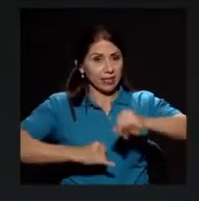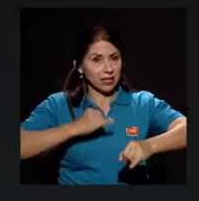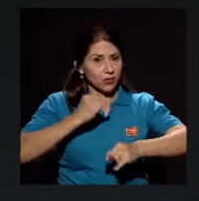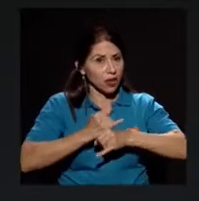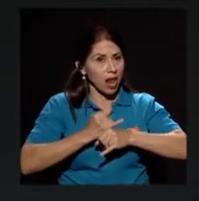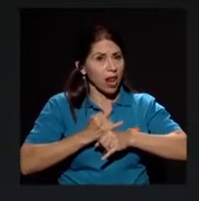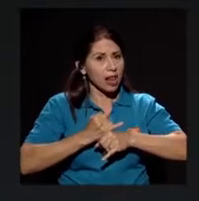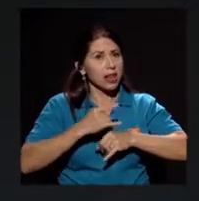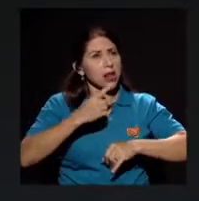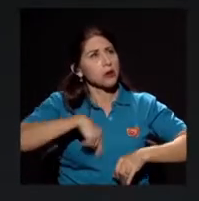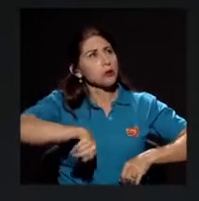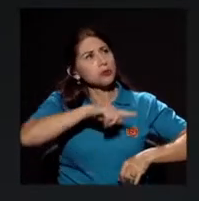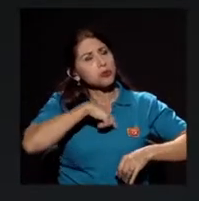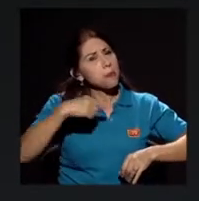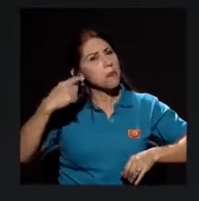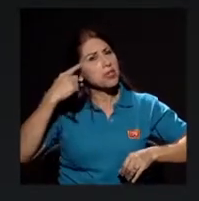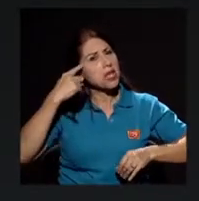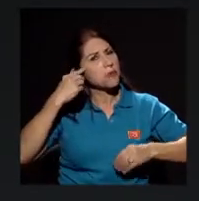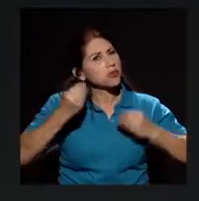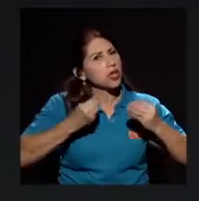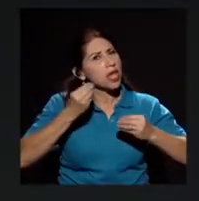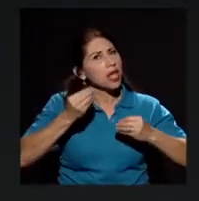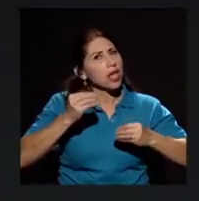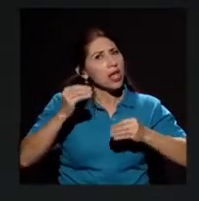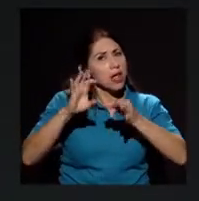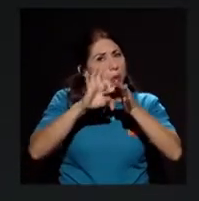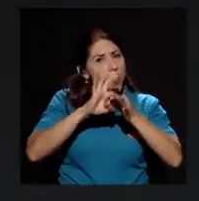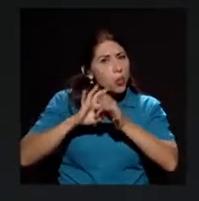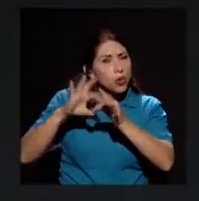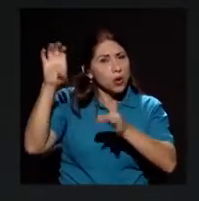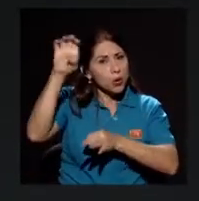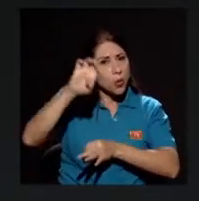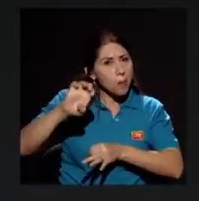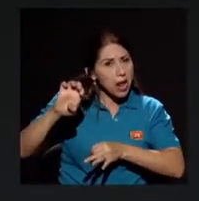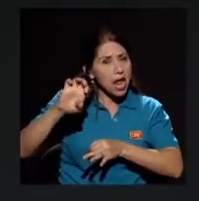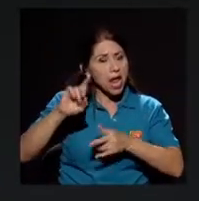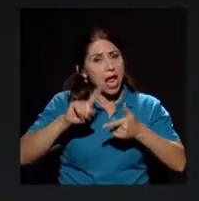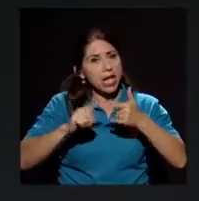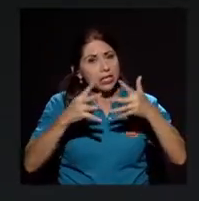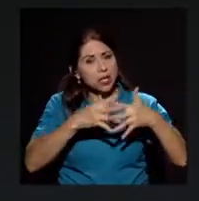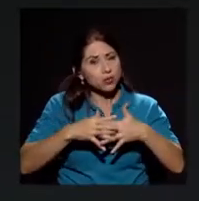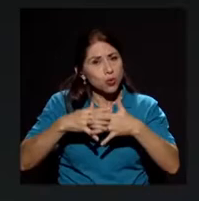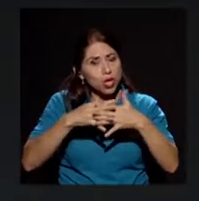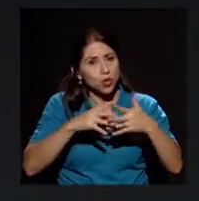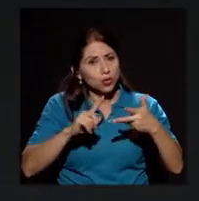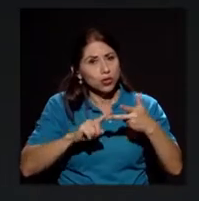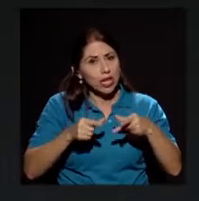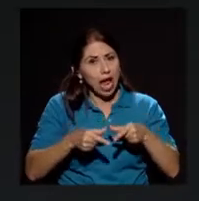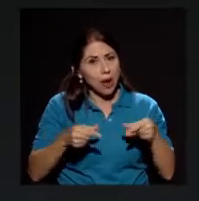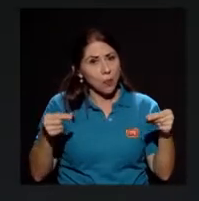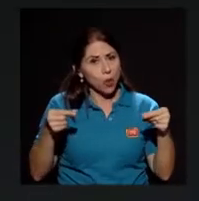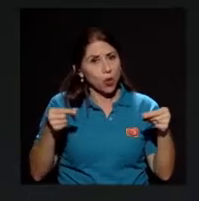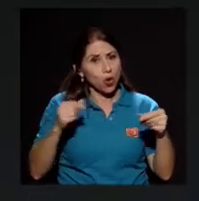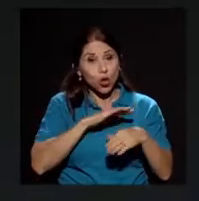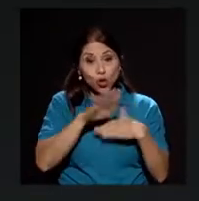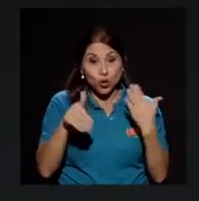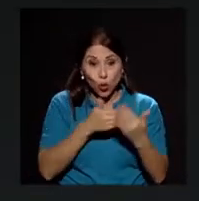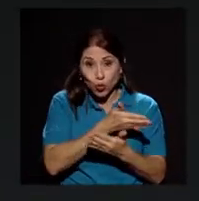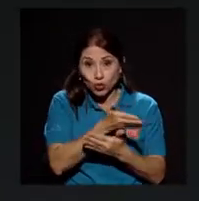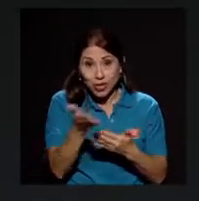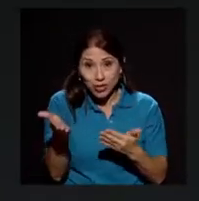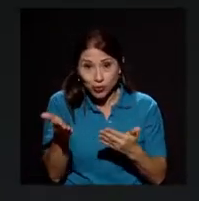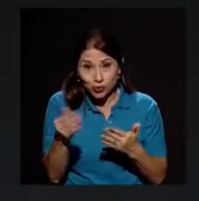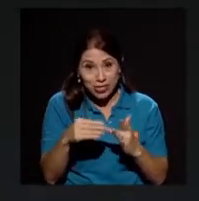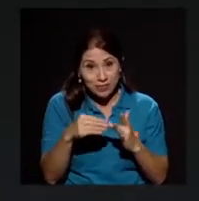frecuencia pensamos en unión europea eeuu y japón y todos ellos y sobre todo japón que es al que le cuesta más crecer